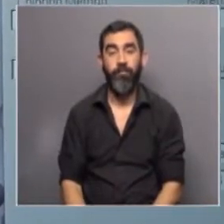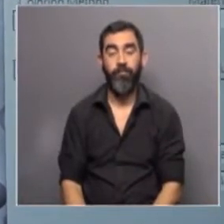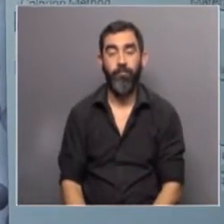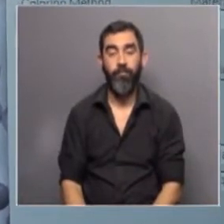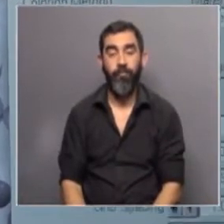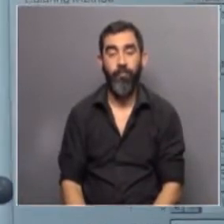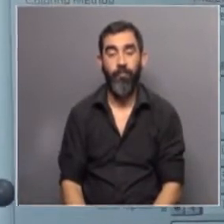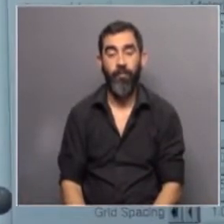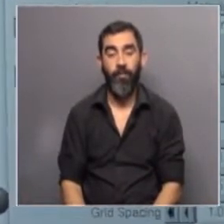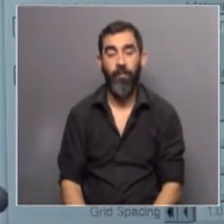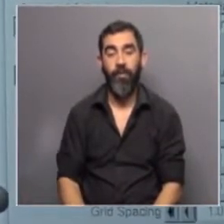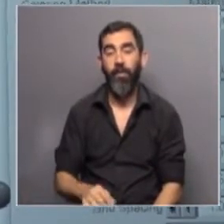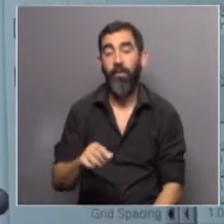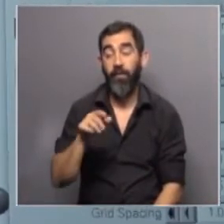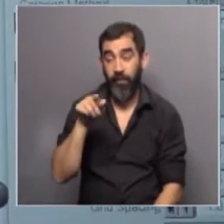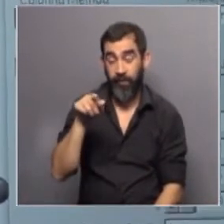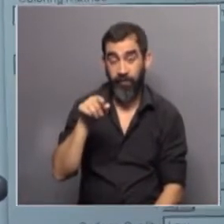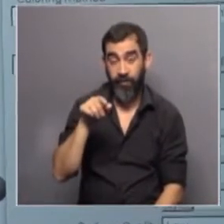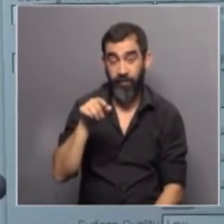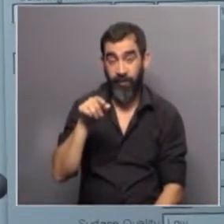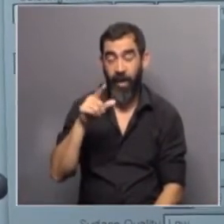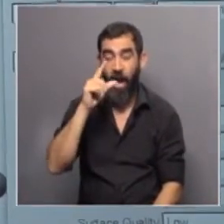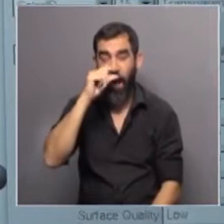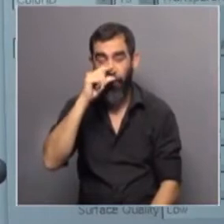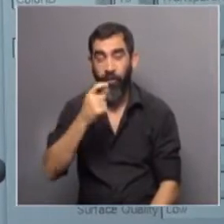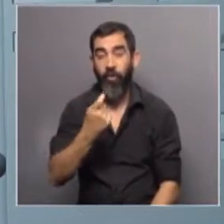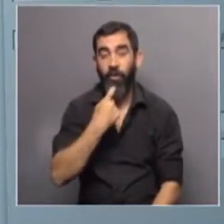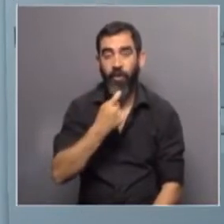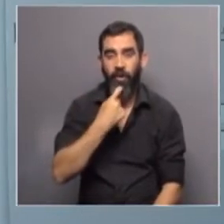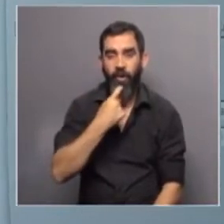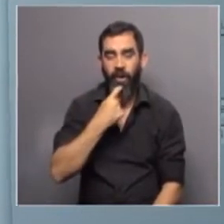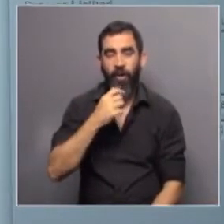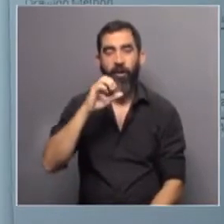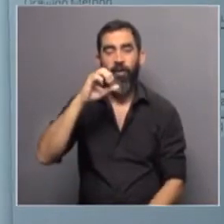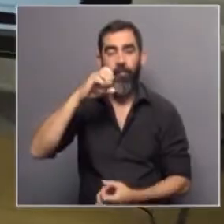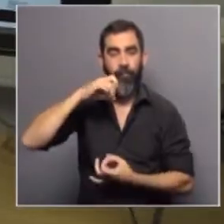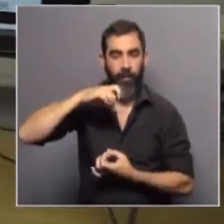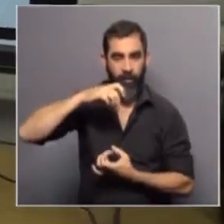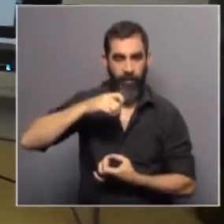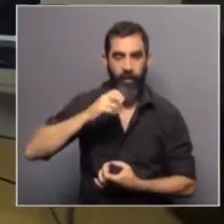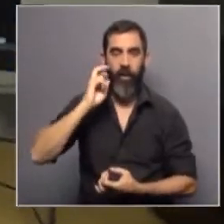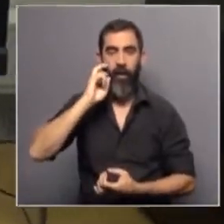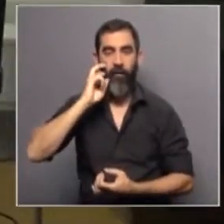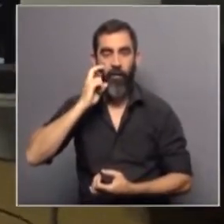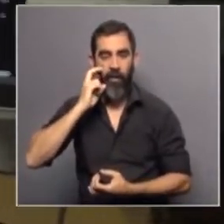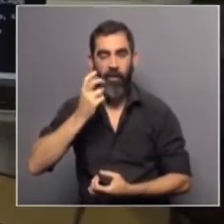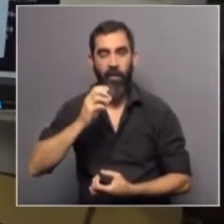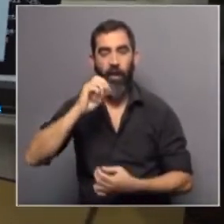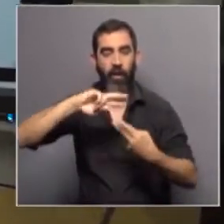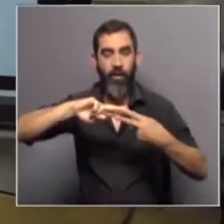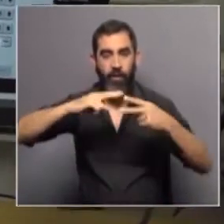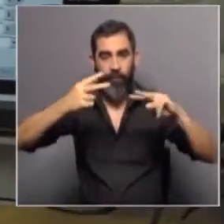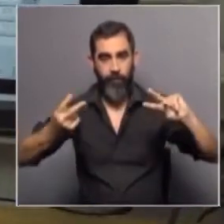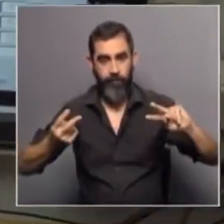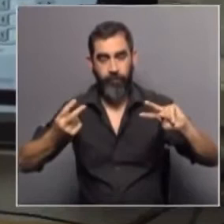Lo que están viendo en amarillo y rojo es la proteína, lo que están viendo en violeta claro es el ADN, y lo que